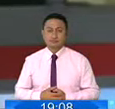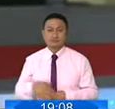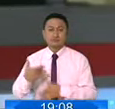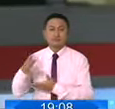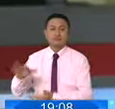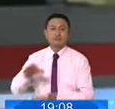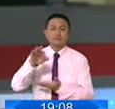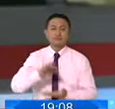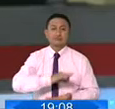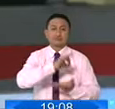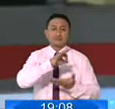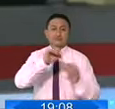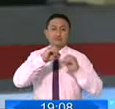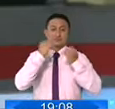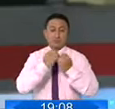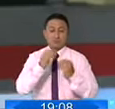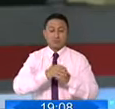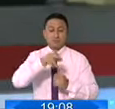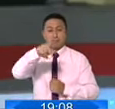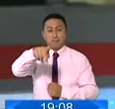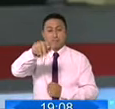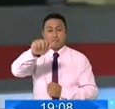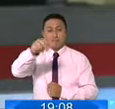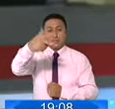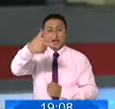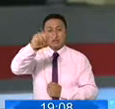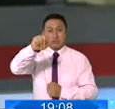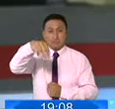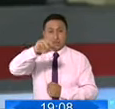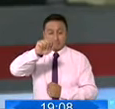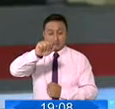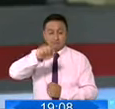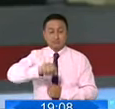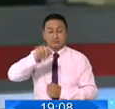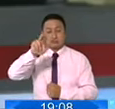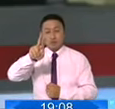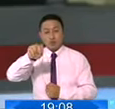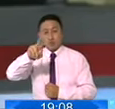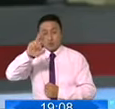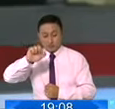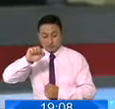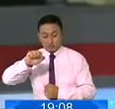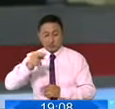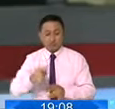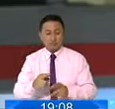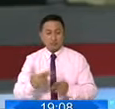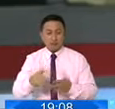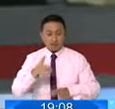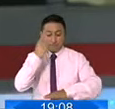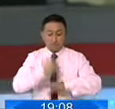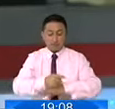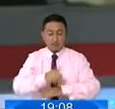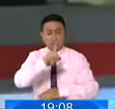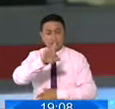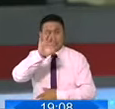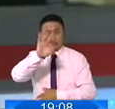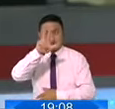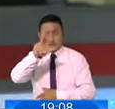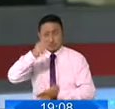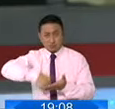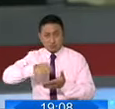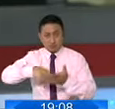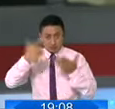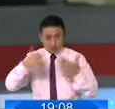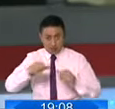Representantes de organizaciones como Pachamama y la UNE aspiran a recuperar su personería jurídica tras la firma del decreto 193 anunciado